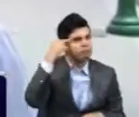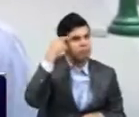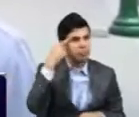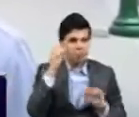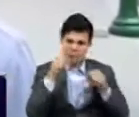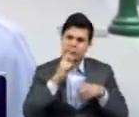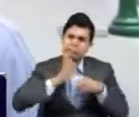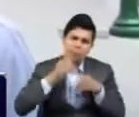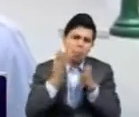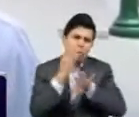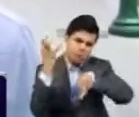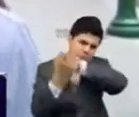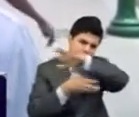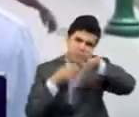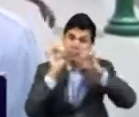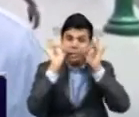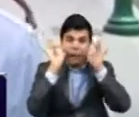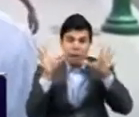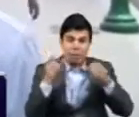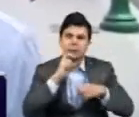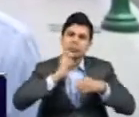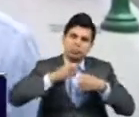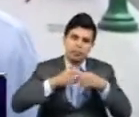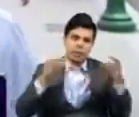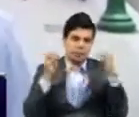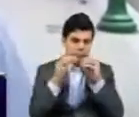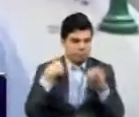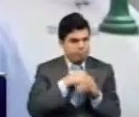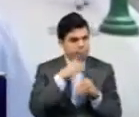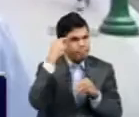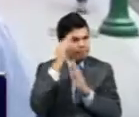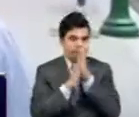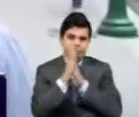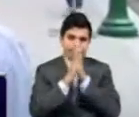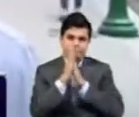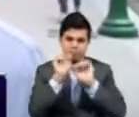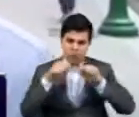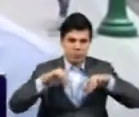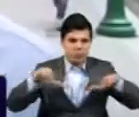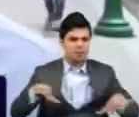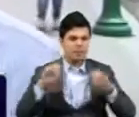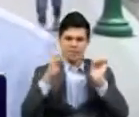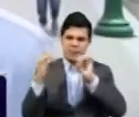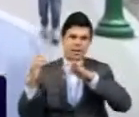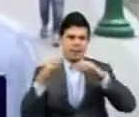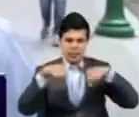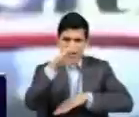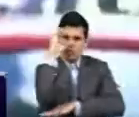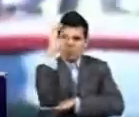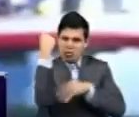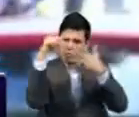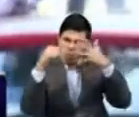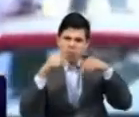situación crítica de orden público y violencia, pero también esperanzados en solucionar el conflicto armado que vive nuestro país y nuestro